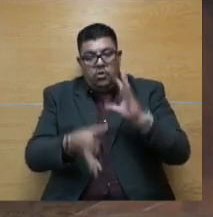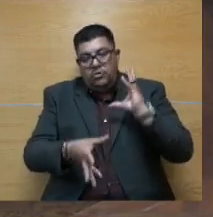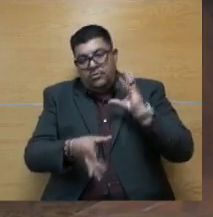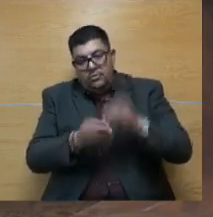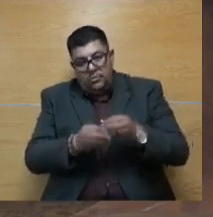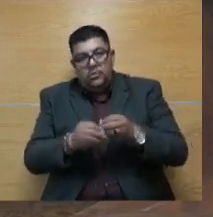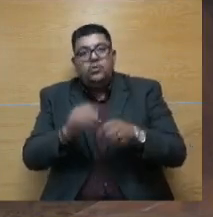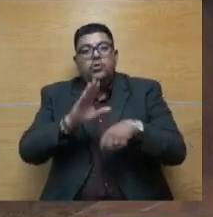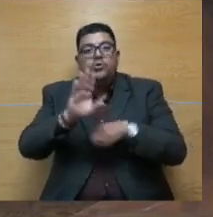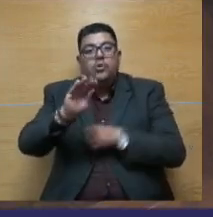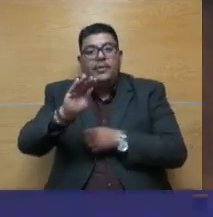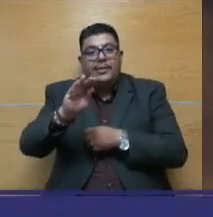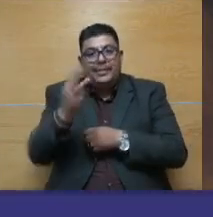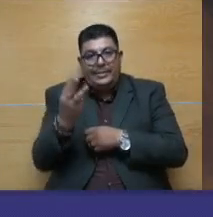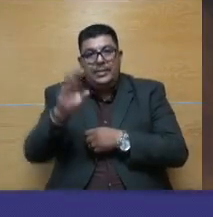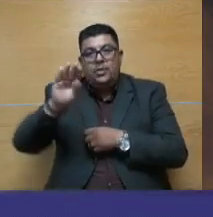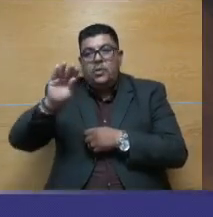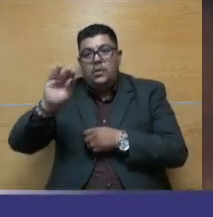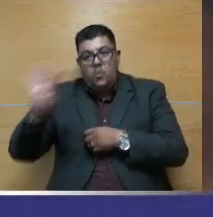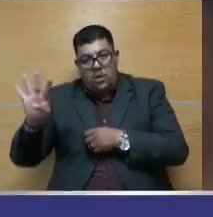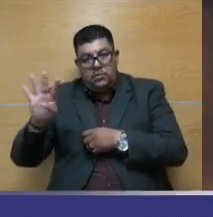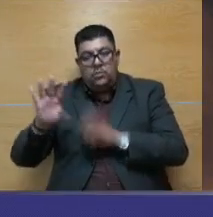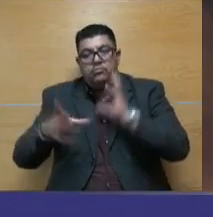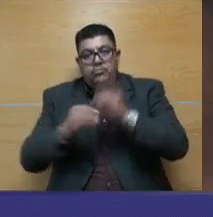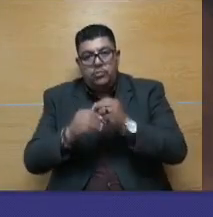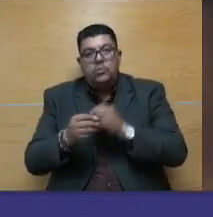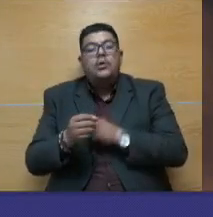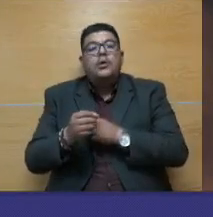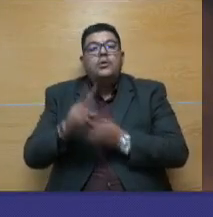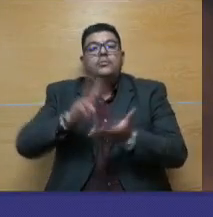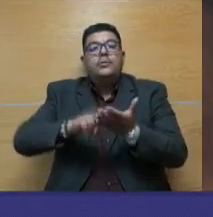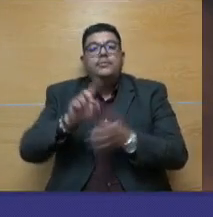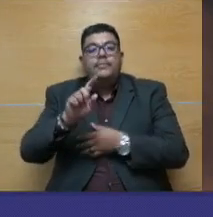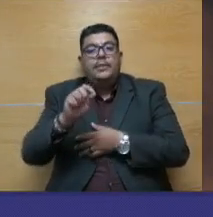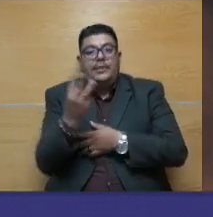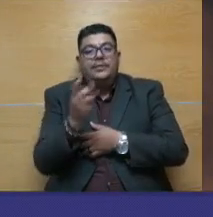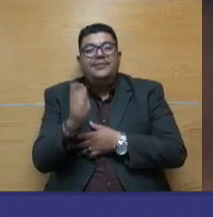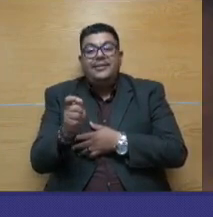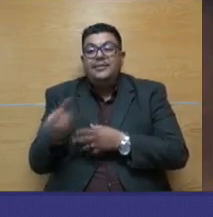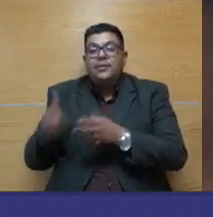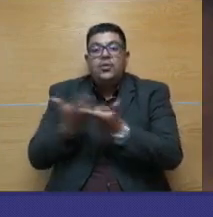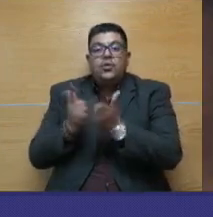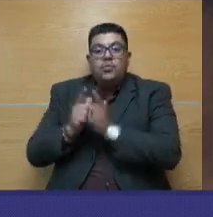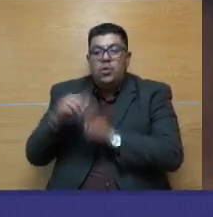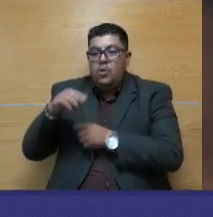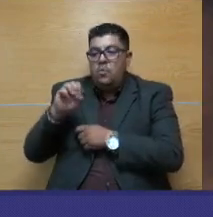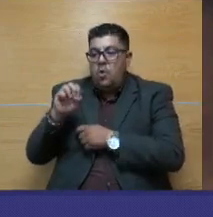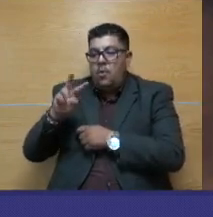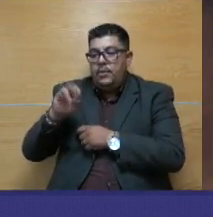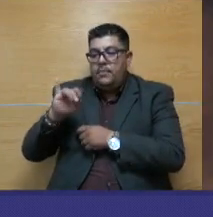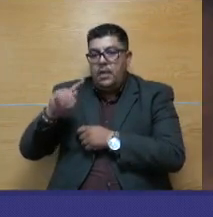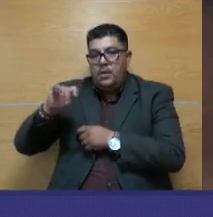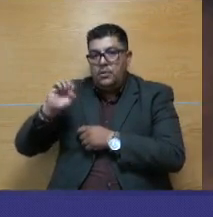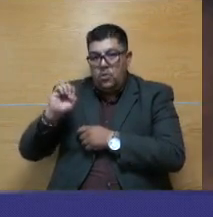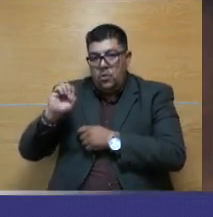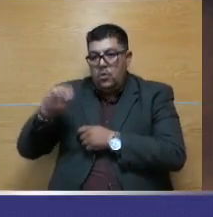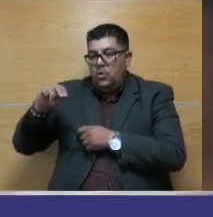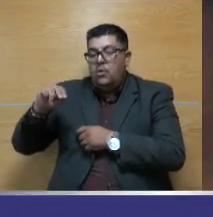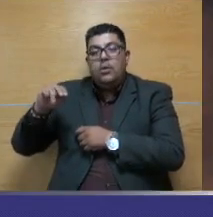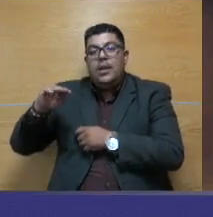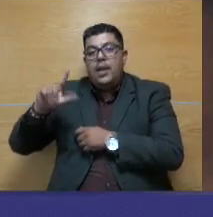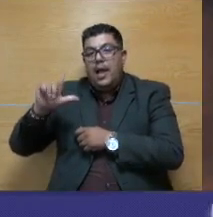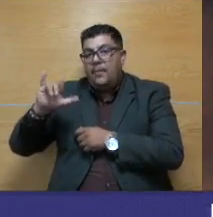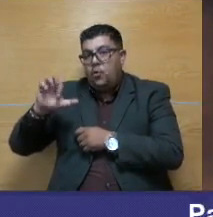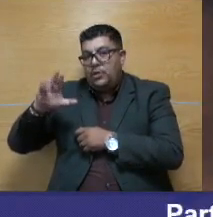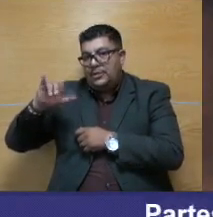ciudadanía 93 y 94 ambos de este año promovidos por la organización ciudadana movimiento laborista Nayarit AC en